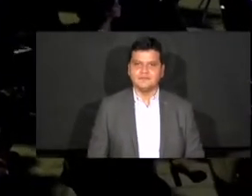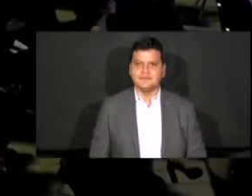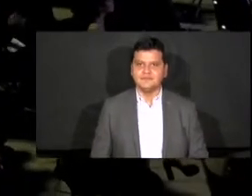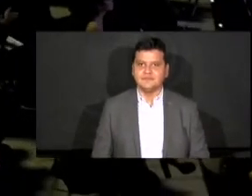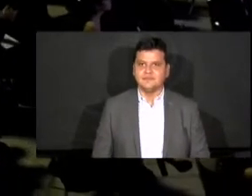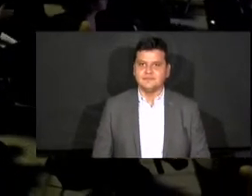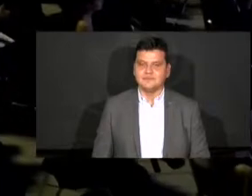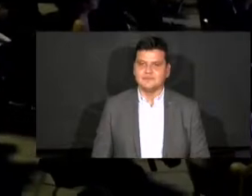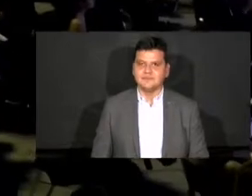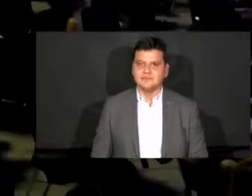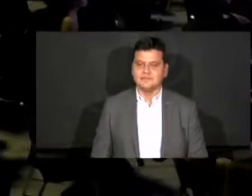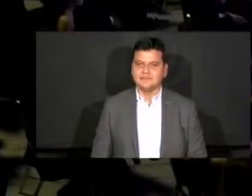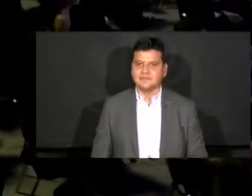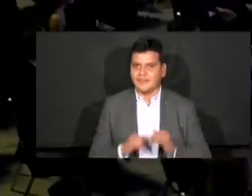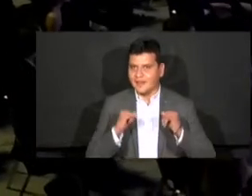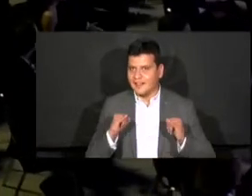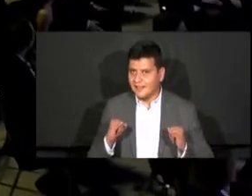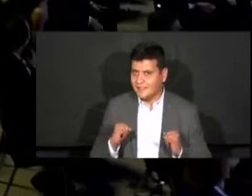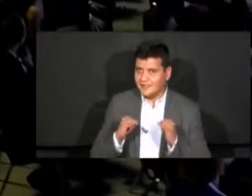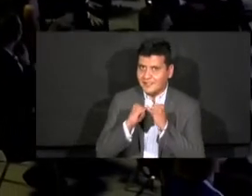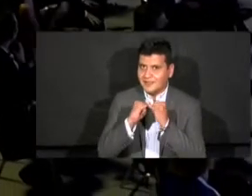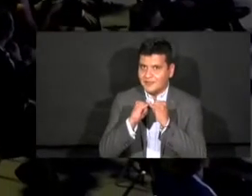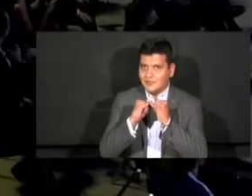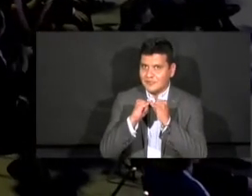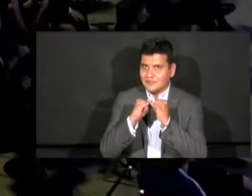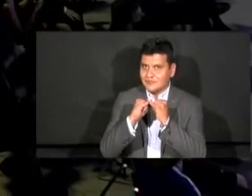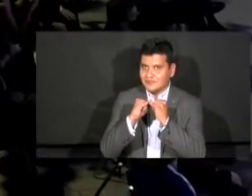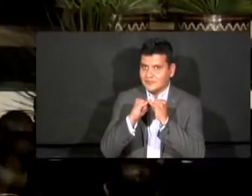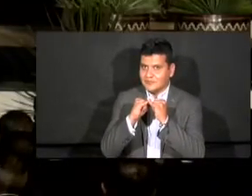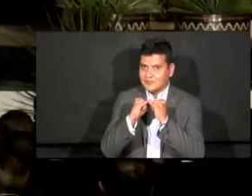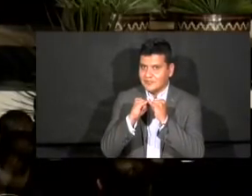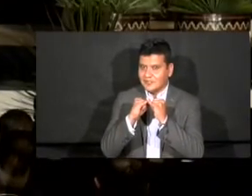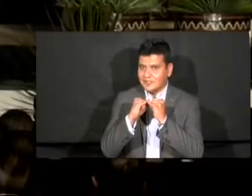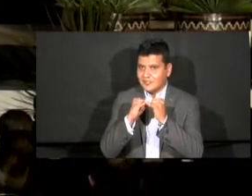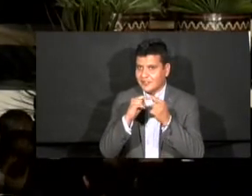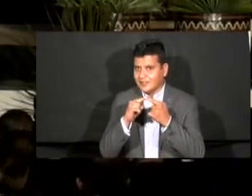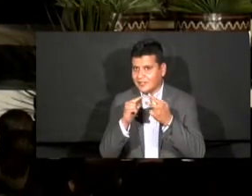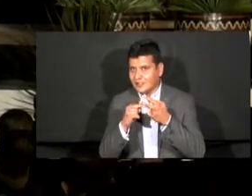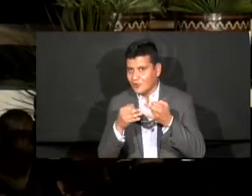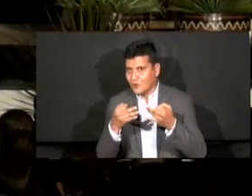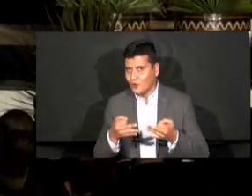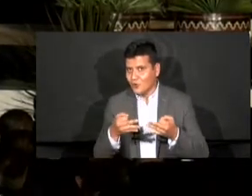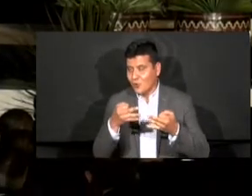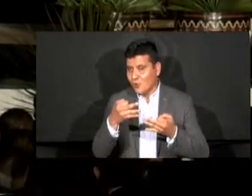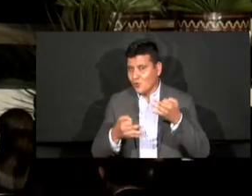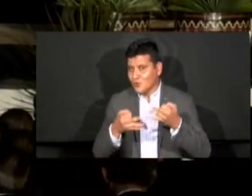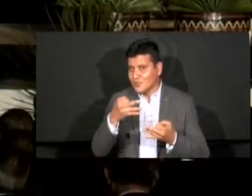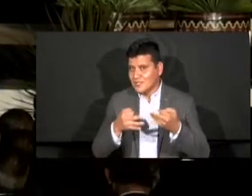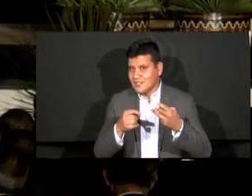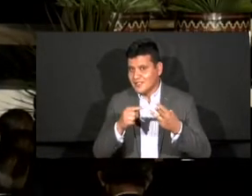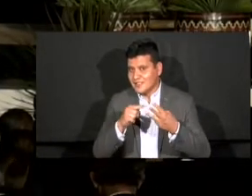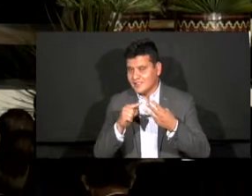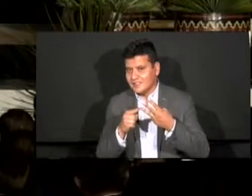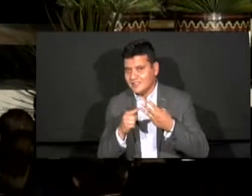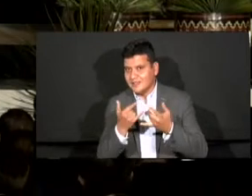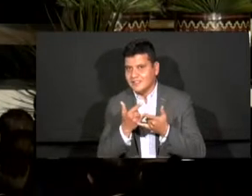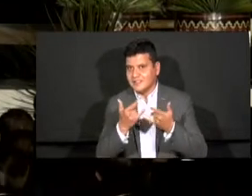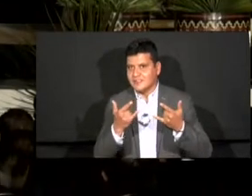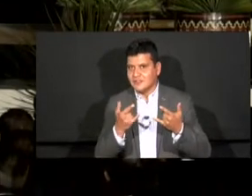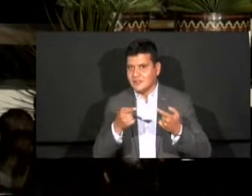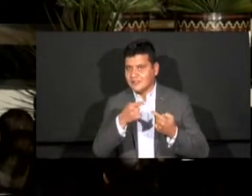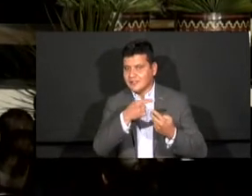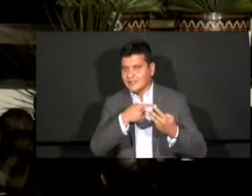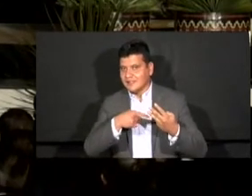Las instituciones, la justicia y la historia pondrán en su lugar